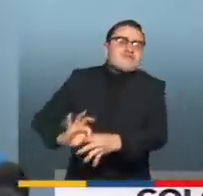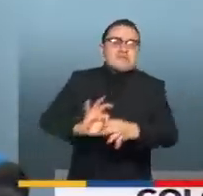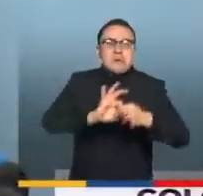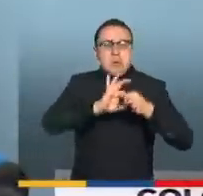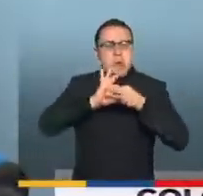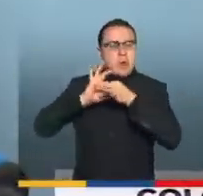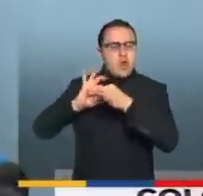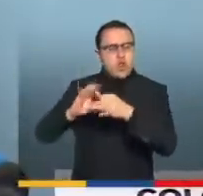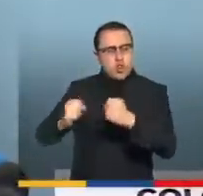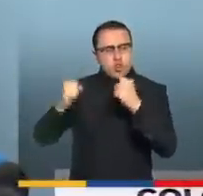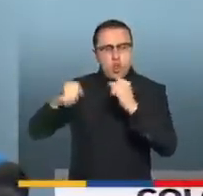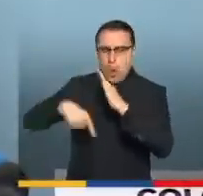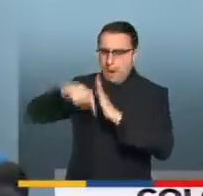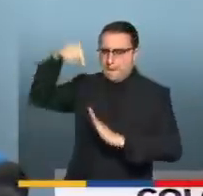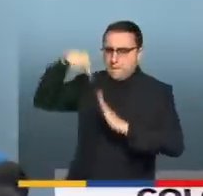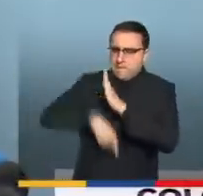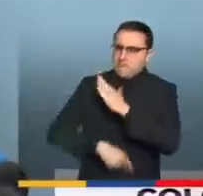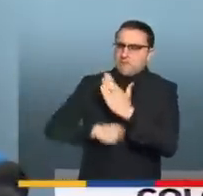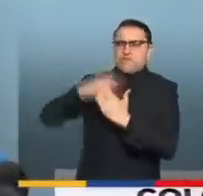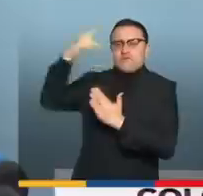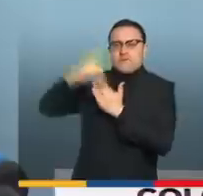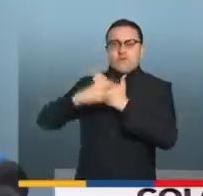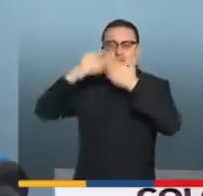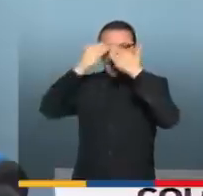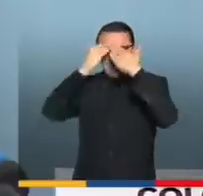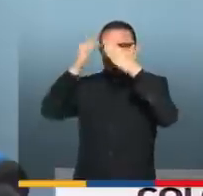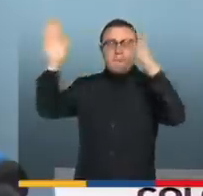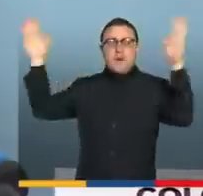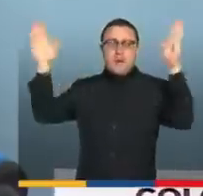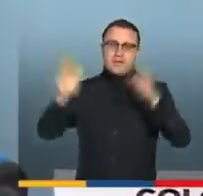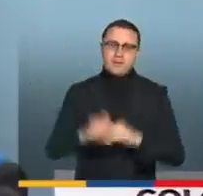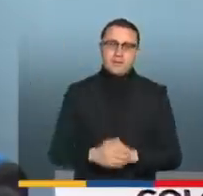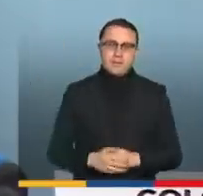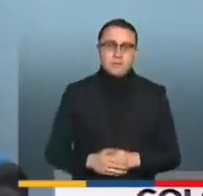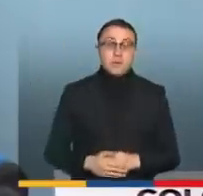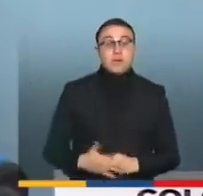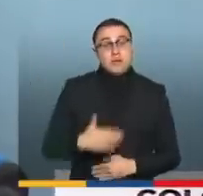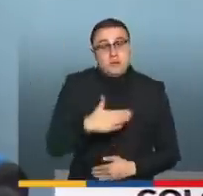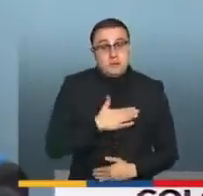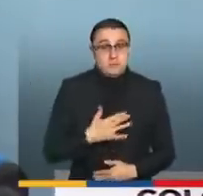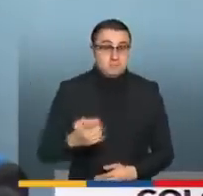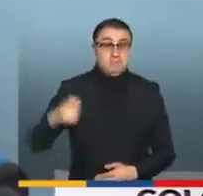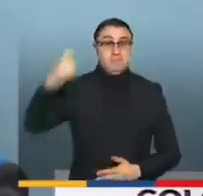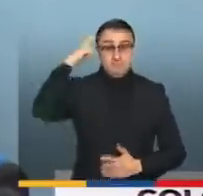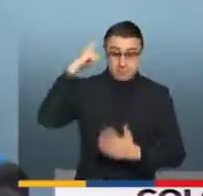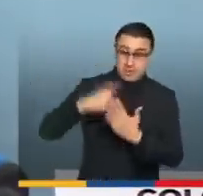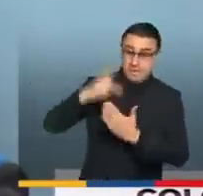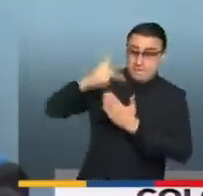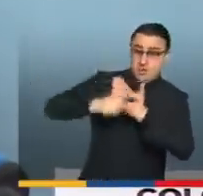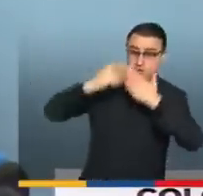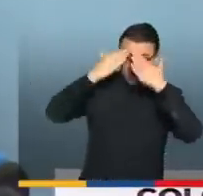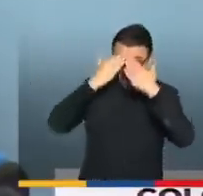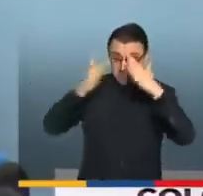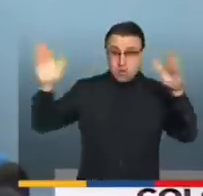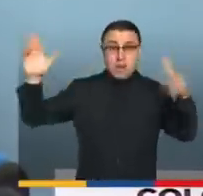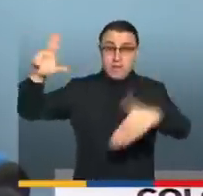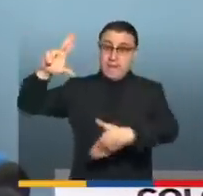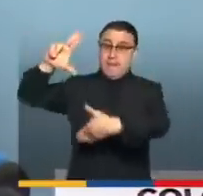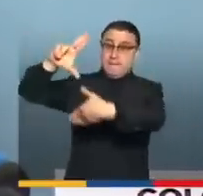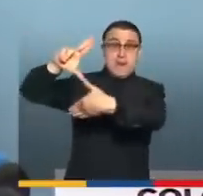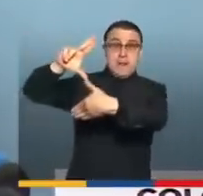democrático. Yo creo que el proyecto democrático en América Latina puede ser más